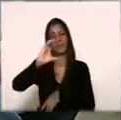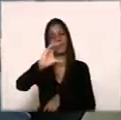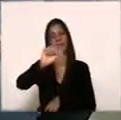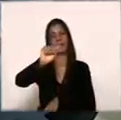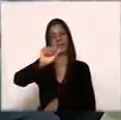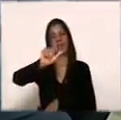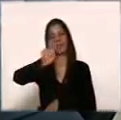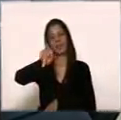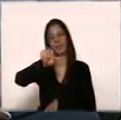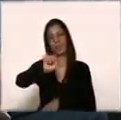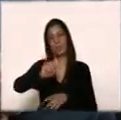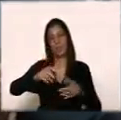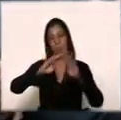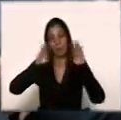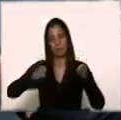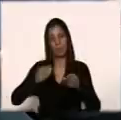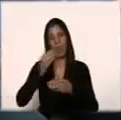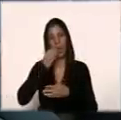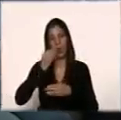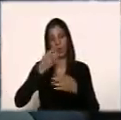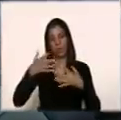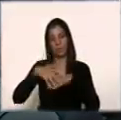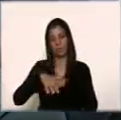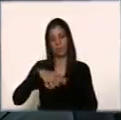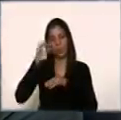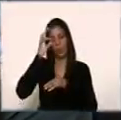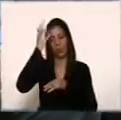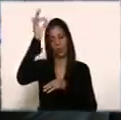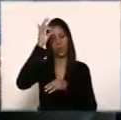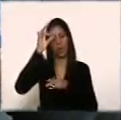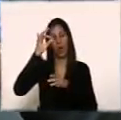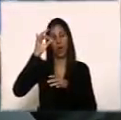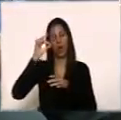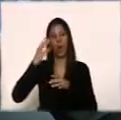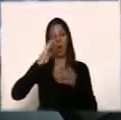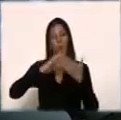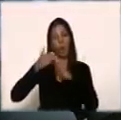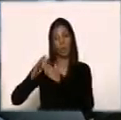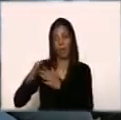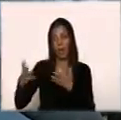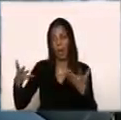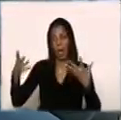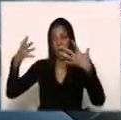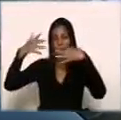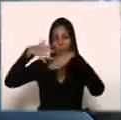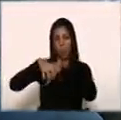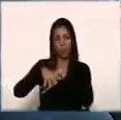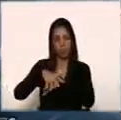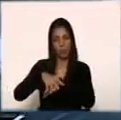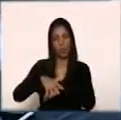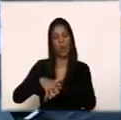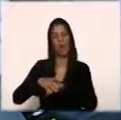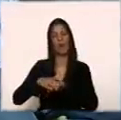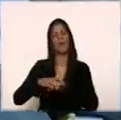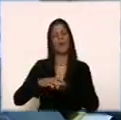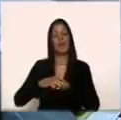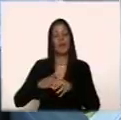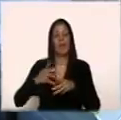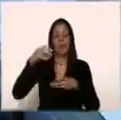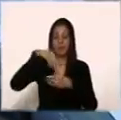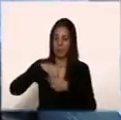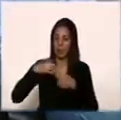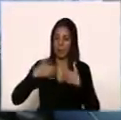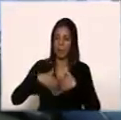Alarcón, de enlazar con los consejos comunales, con las comunas, de manera de presentar desde dentro de la